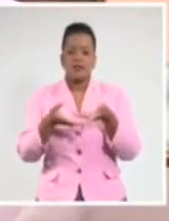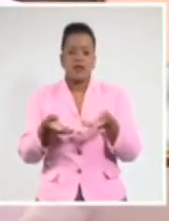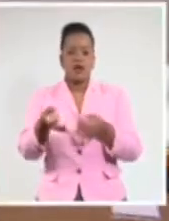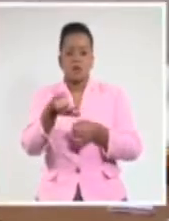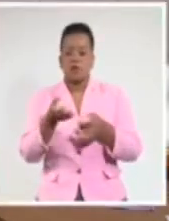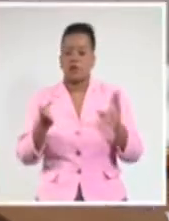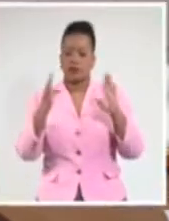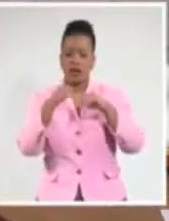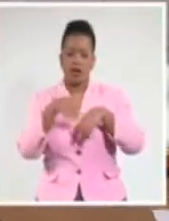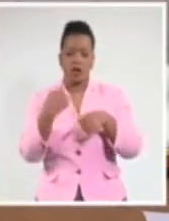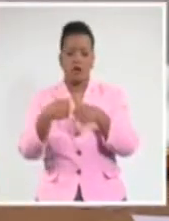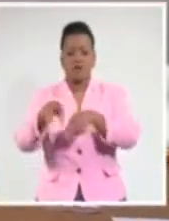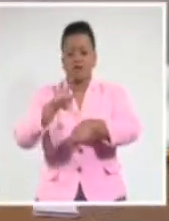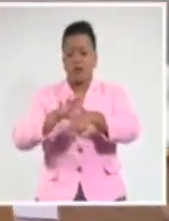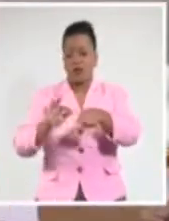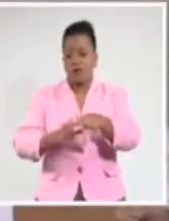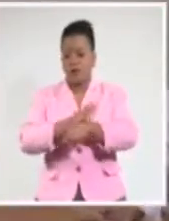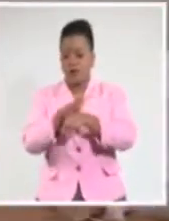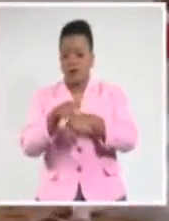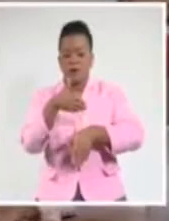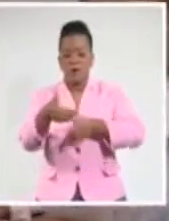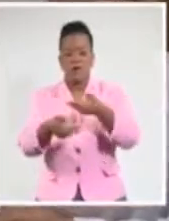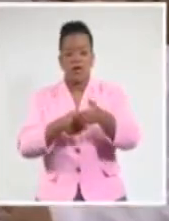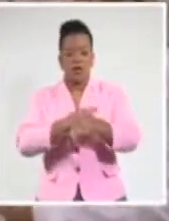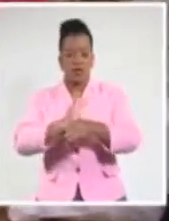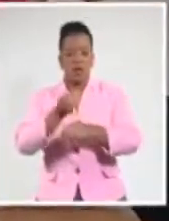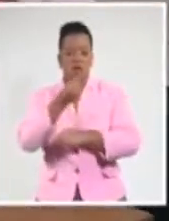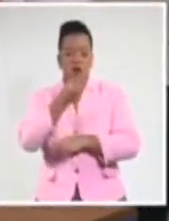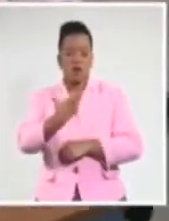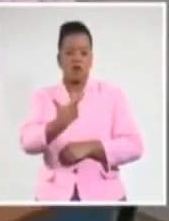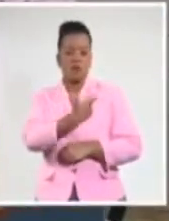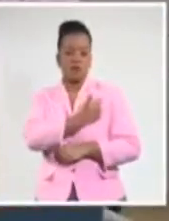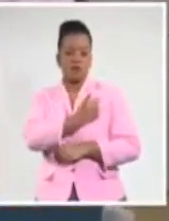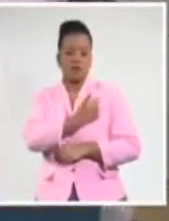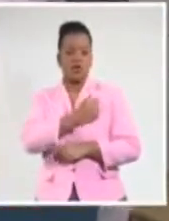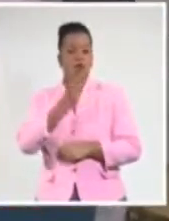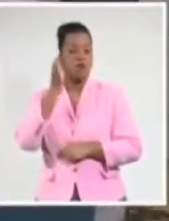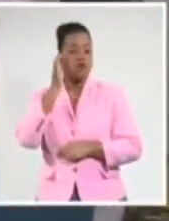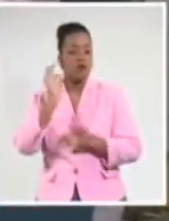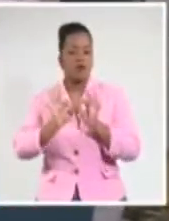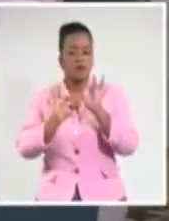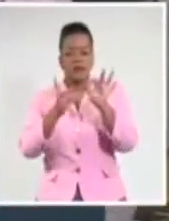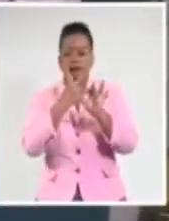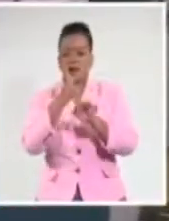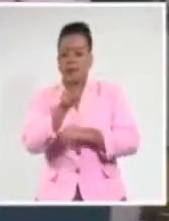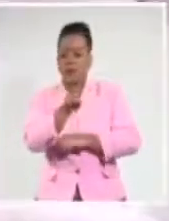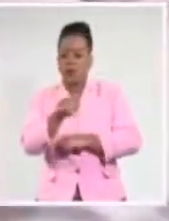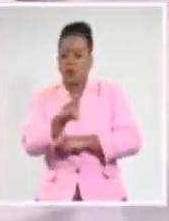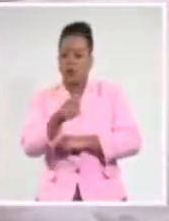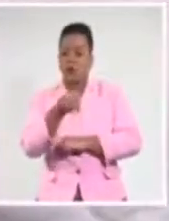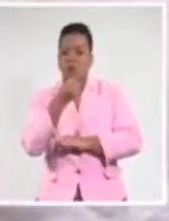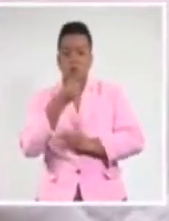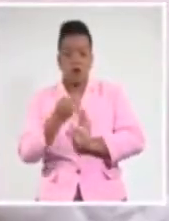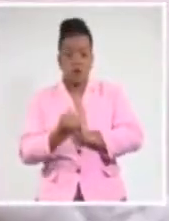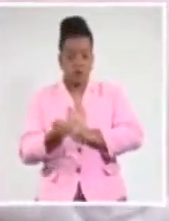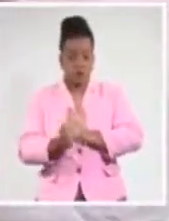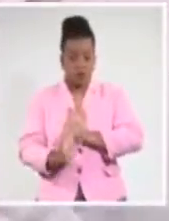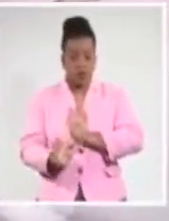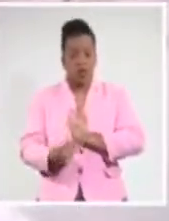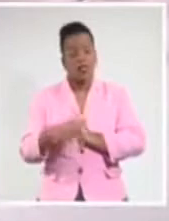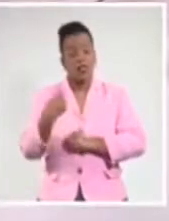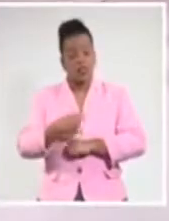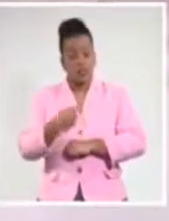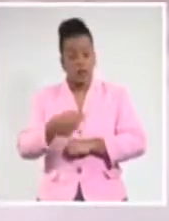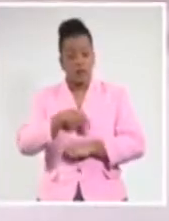estaban enfermos. Un especialista determina si el paciente puede ser vacunado con la dosis de refuerzo. Debe cumplir el requisito